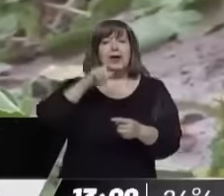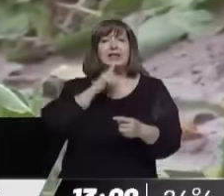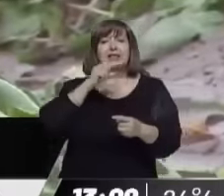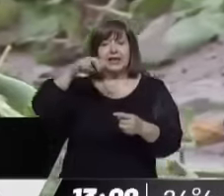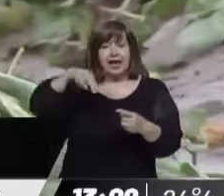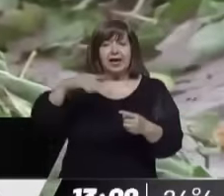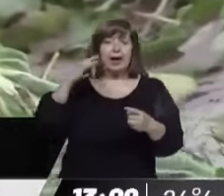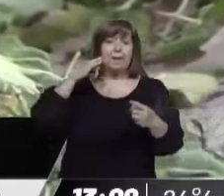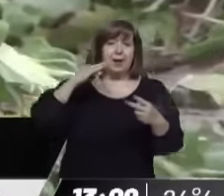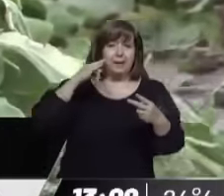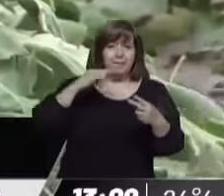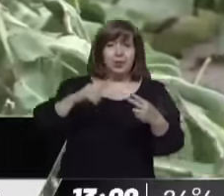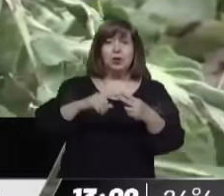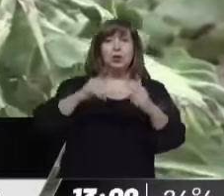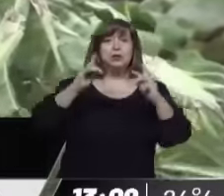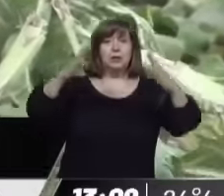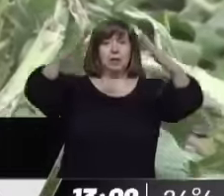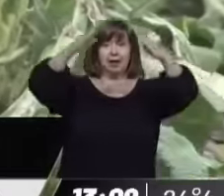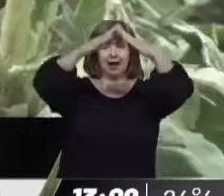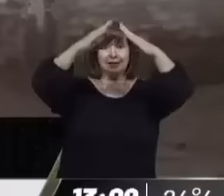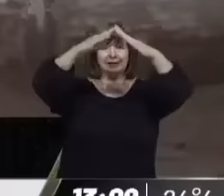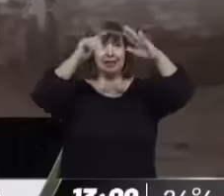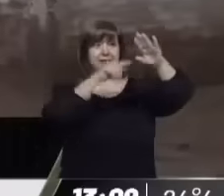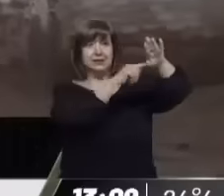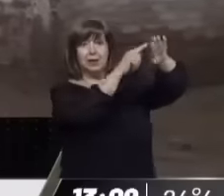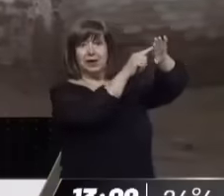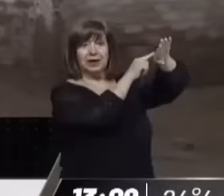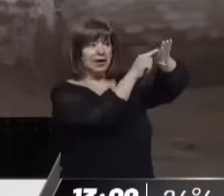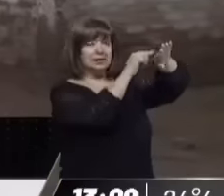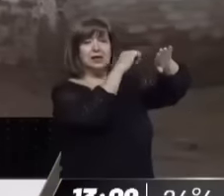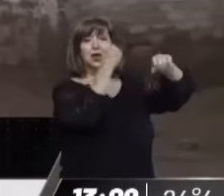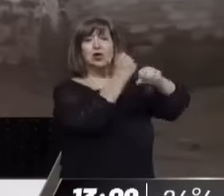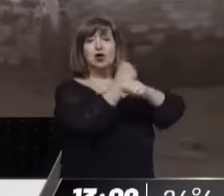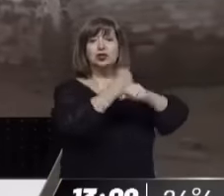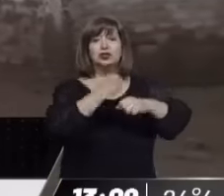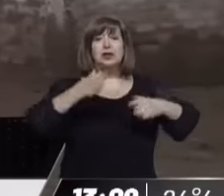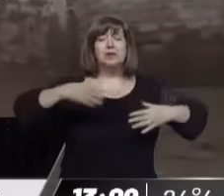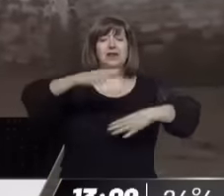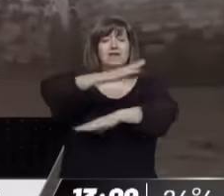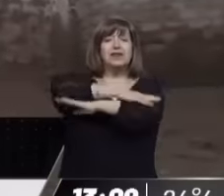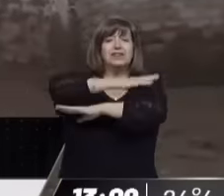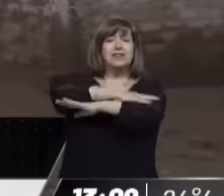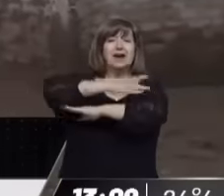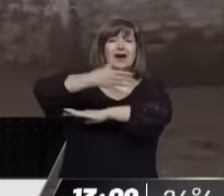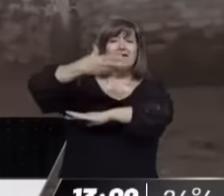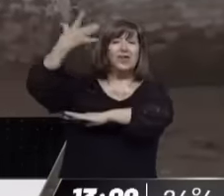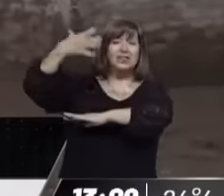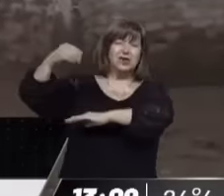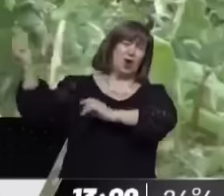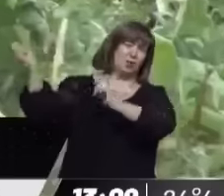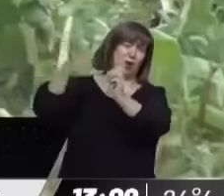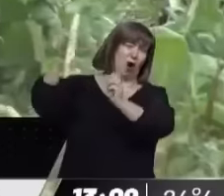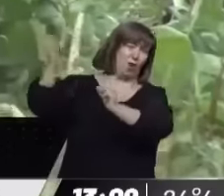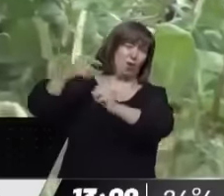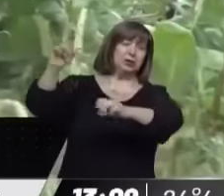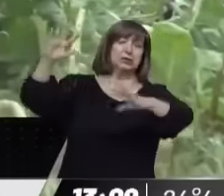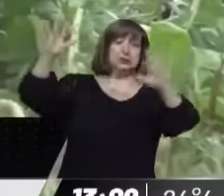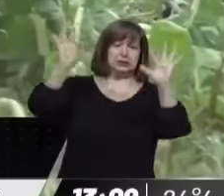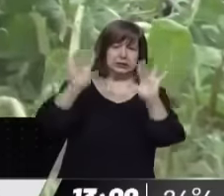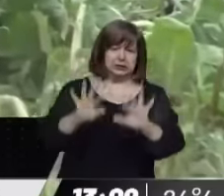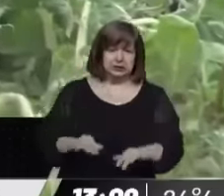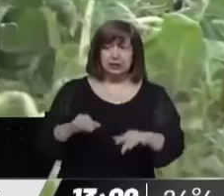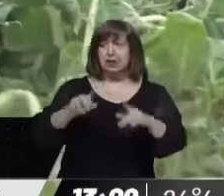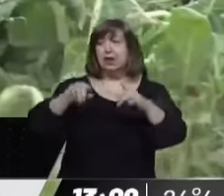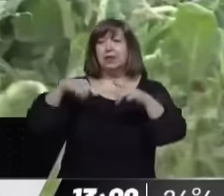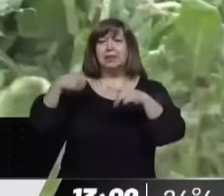hubo destrozos en membranas y tejas de techos, barrios inundados, rotura de vidrios, caída de cables, árboles también caídos, decenas